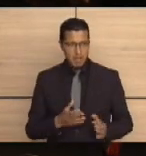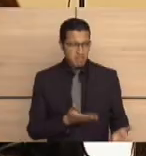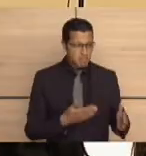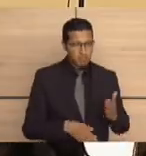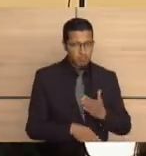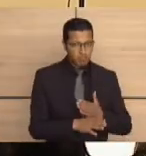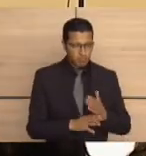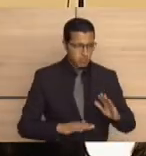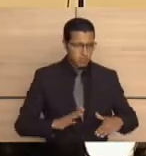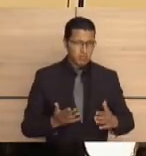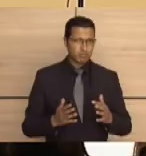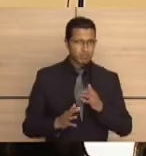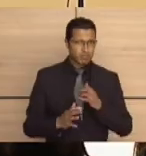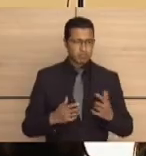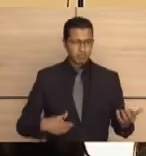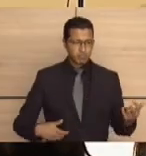¿Estamos?